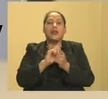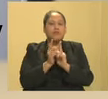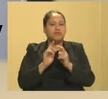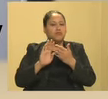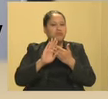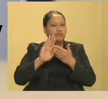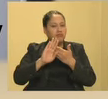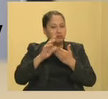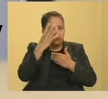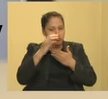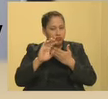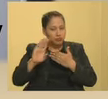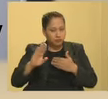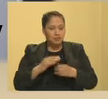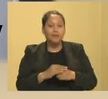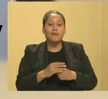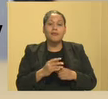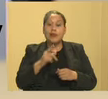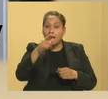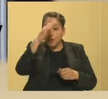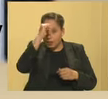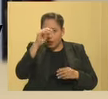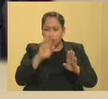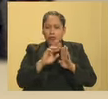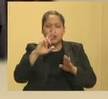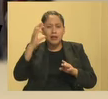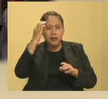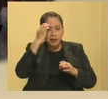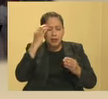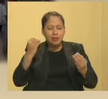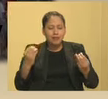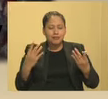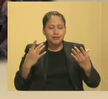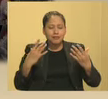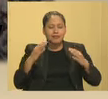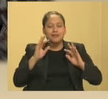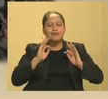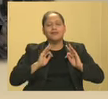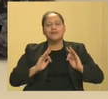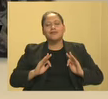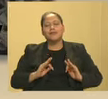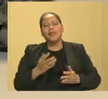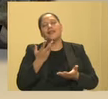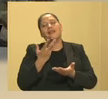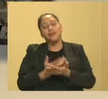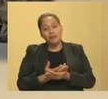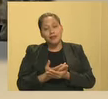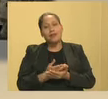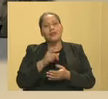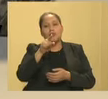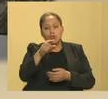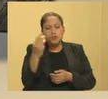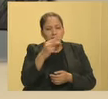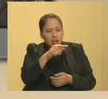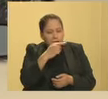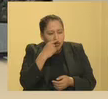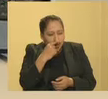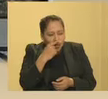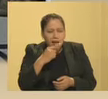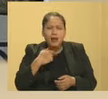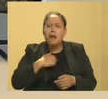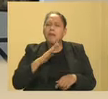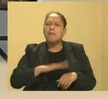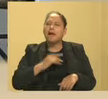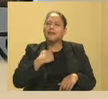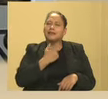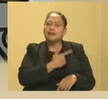antidepresivo. Recuerden que para tener una recámara en la que puedan relajarse y descansar, deben elegir cuál es el aroma que los